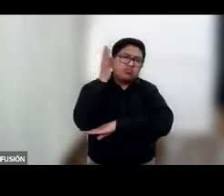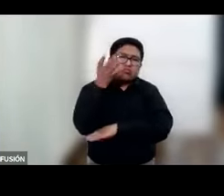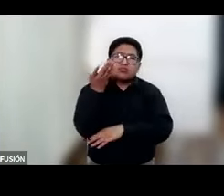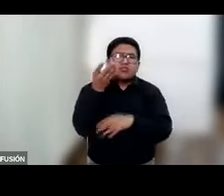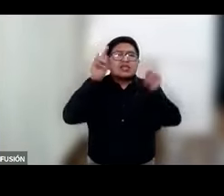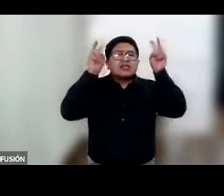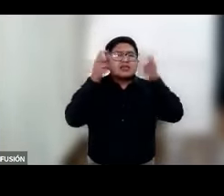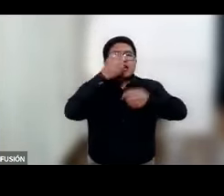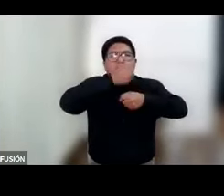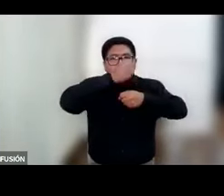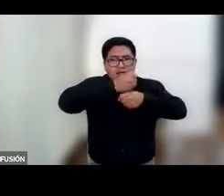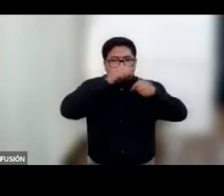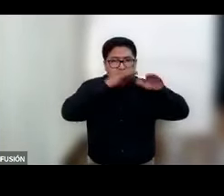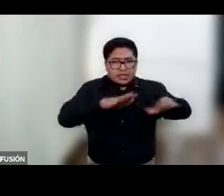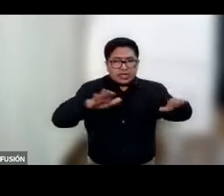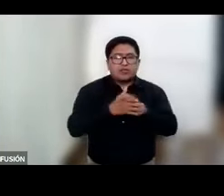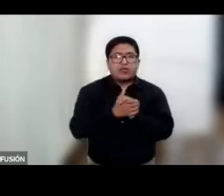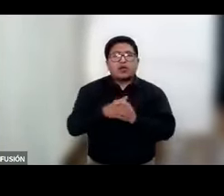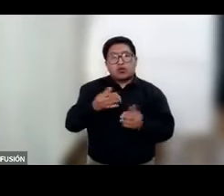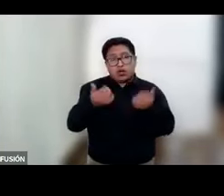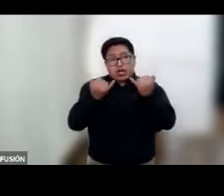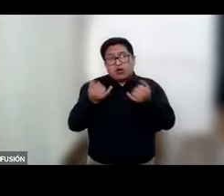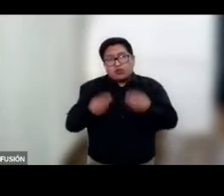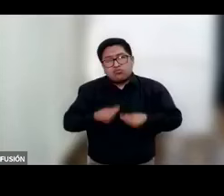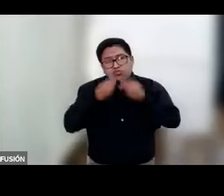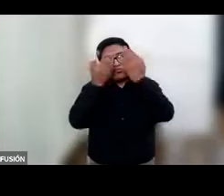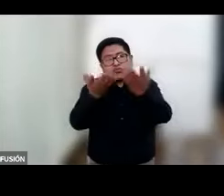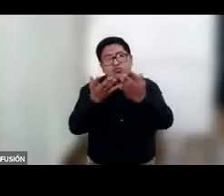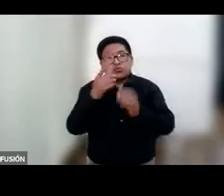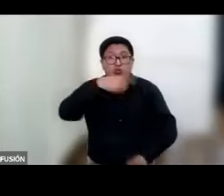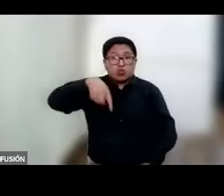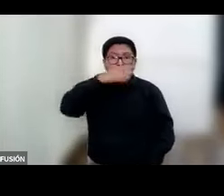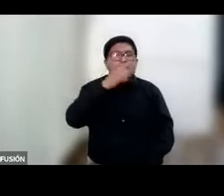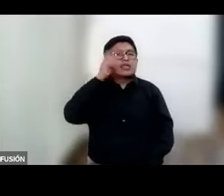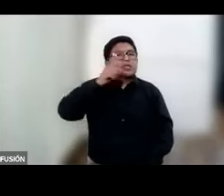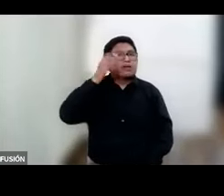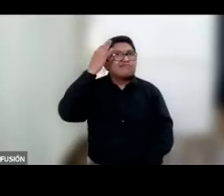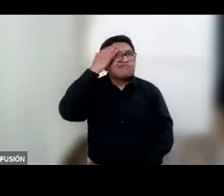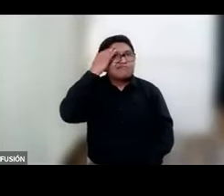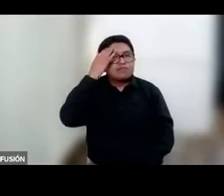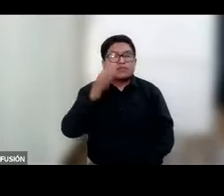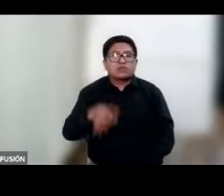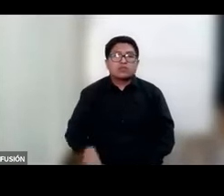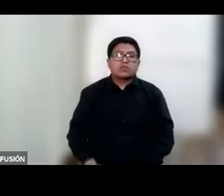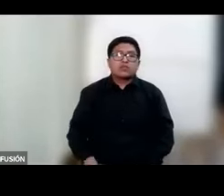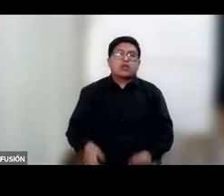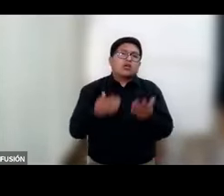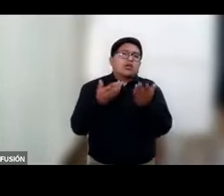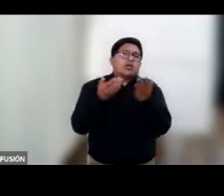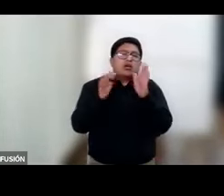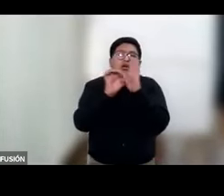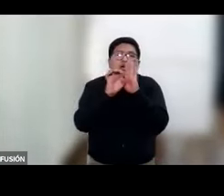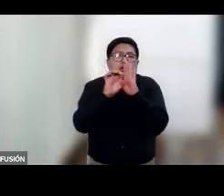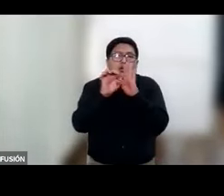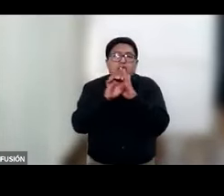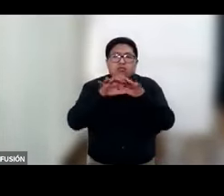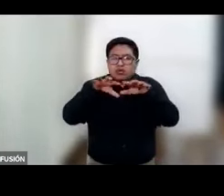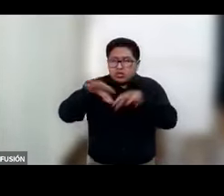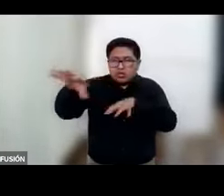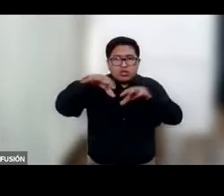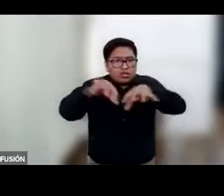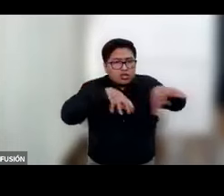a la cual yo les animo les invito a que nos miremos o sea no entremos a esta polarización porque nuestros adversarios